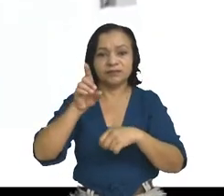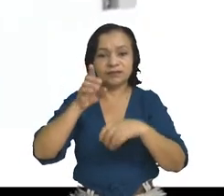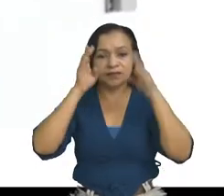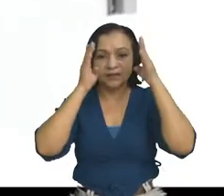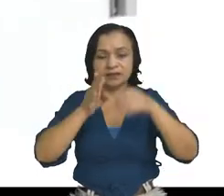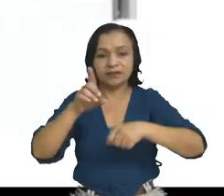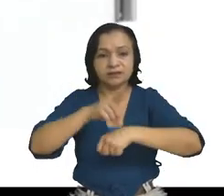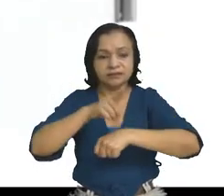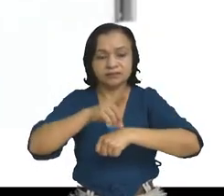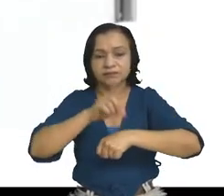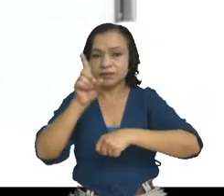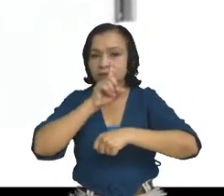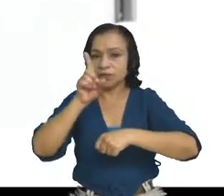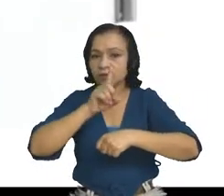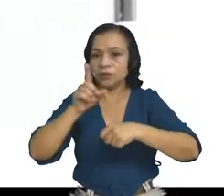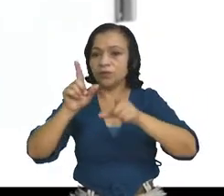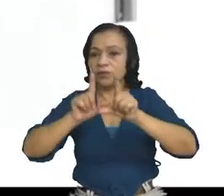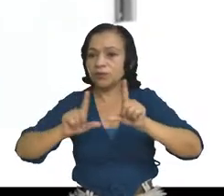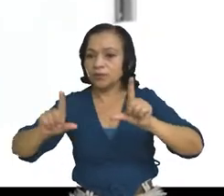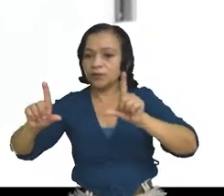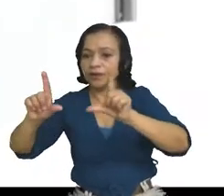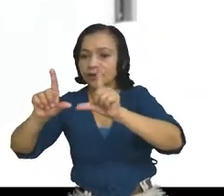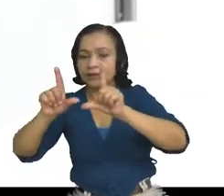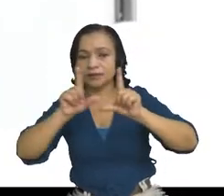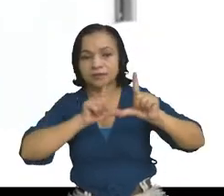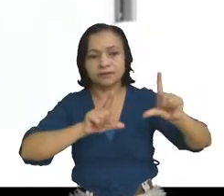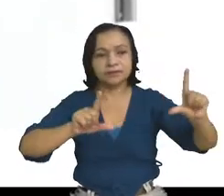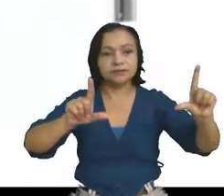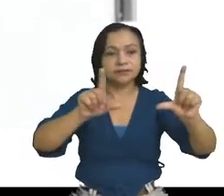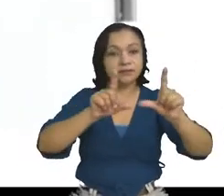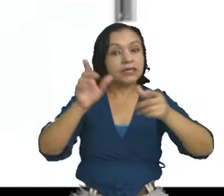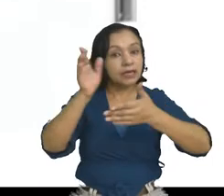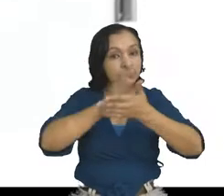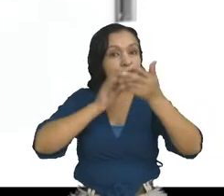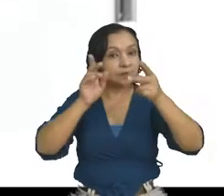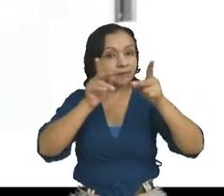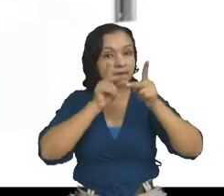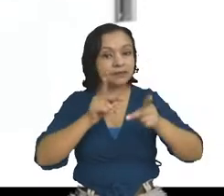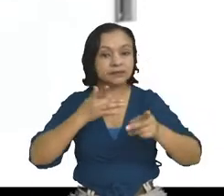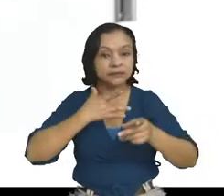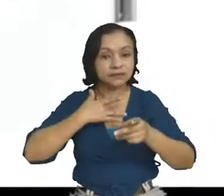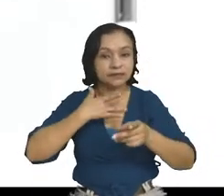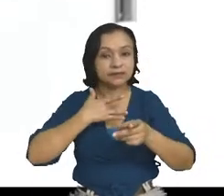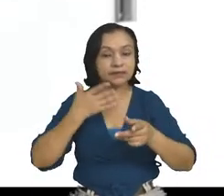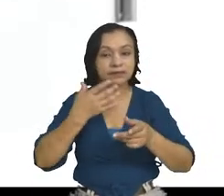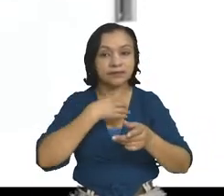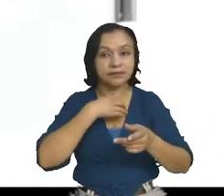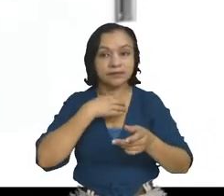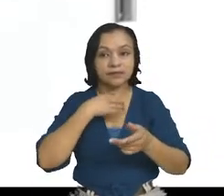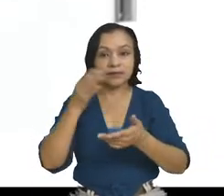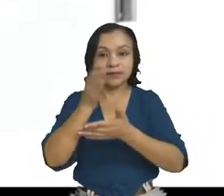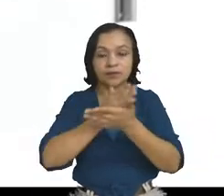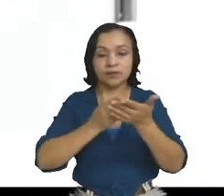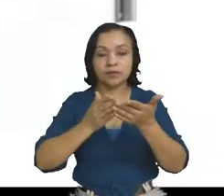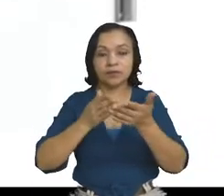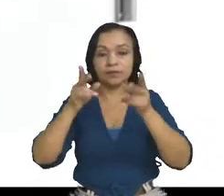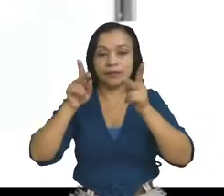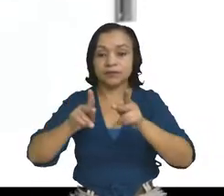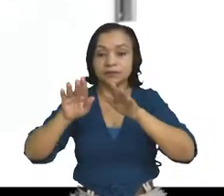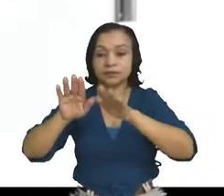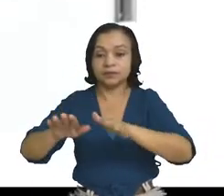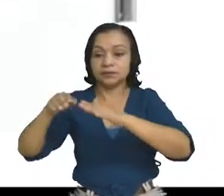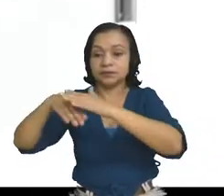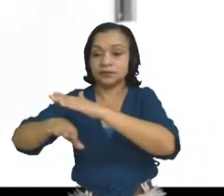la atención directa, sino que realmente estos tipos de pacientes también necesitan que el ambiente donde va a estar, porque va a haber hospitalización en